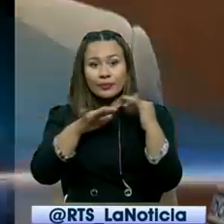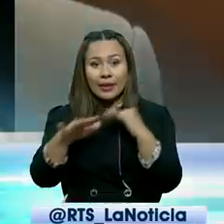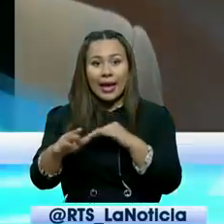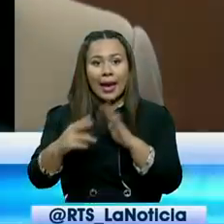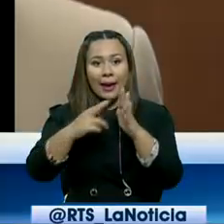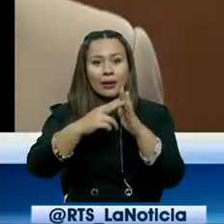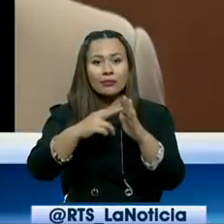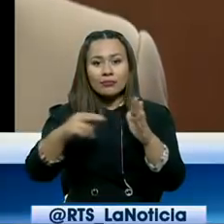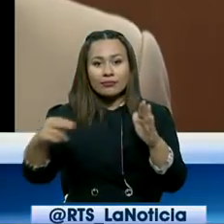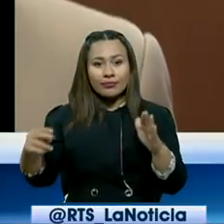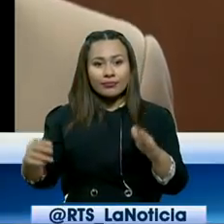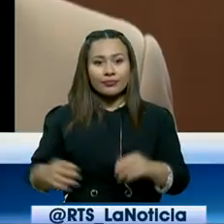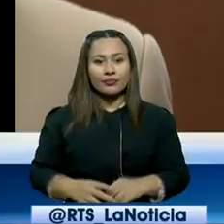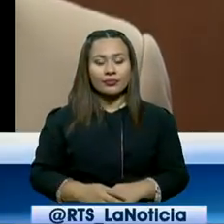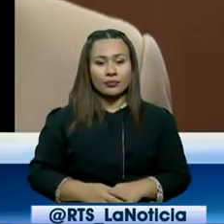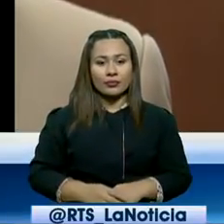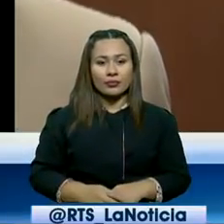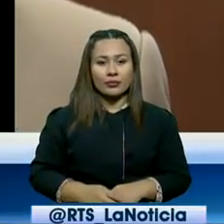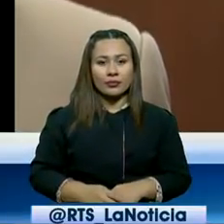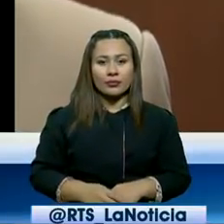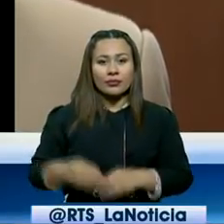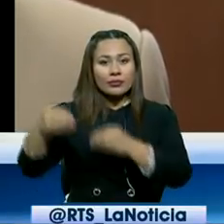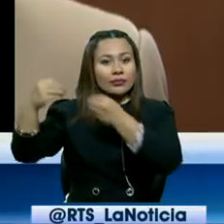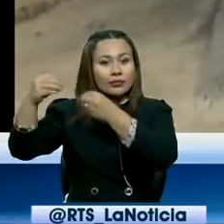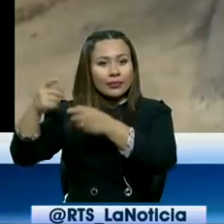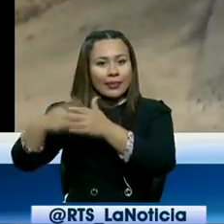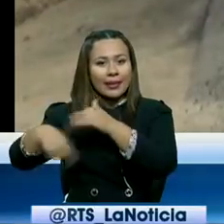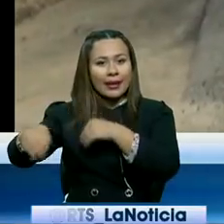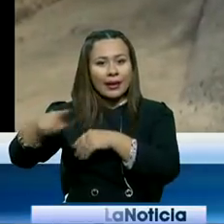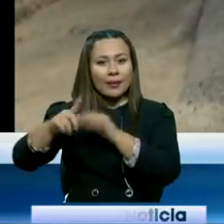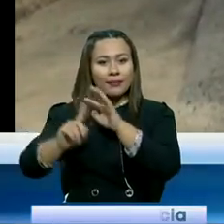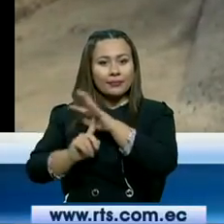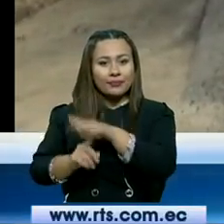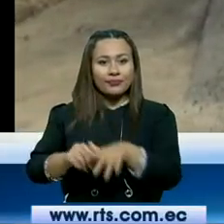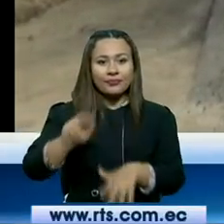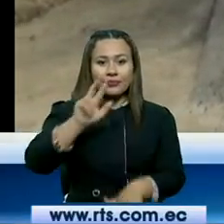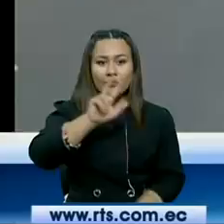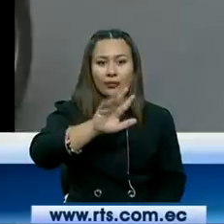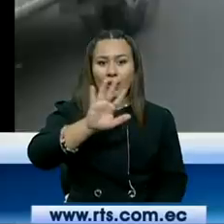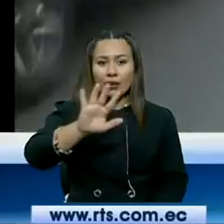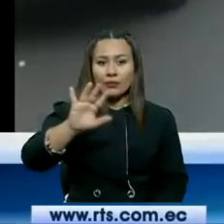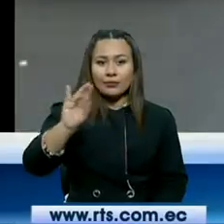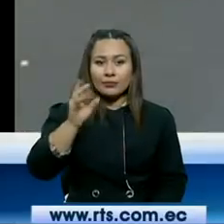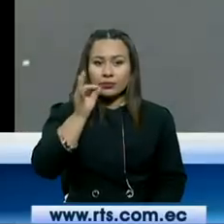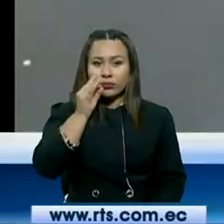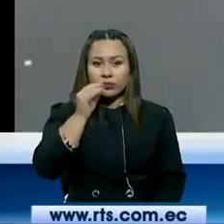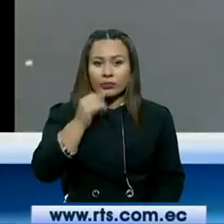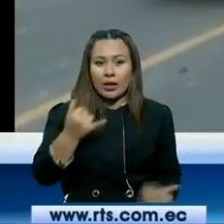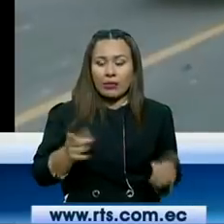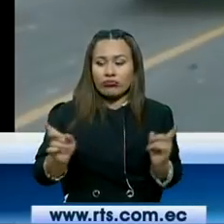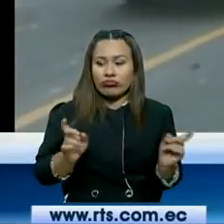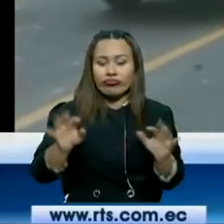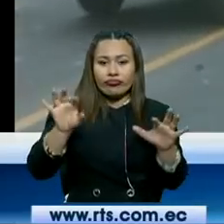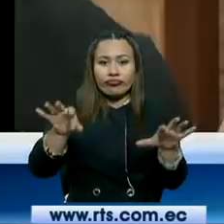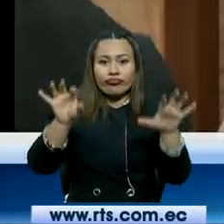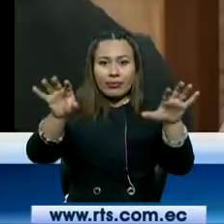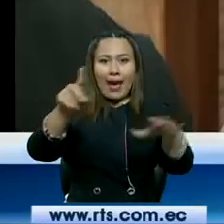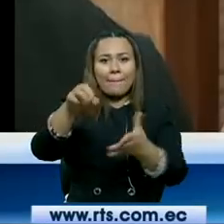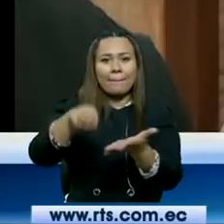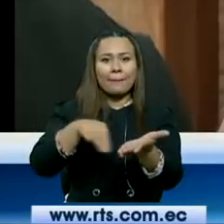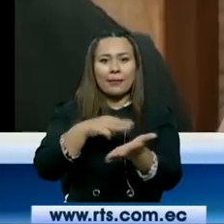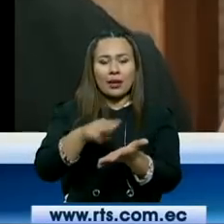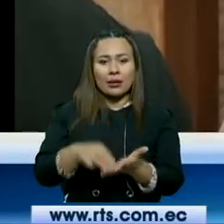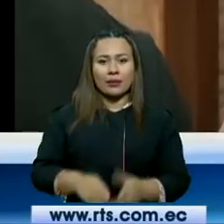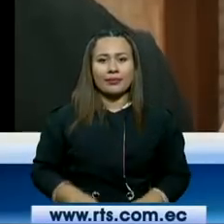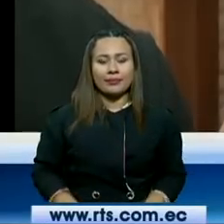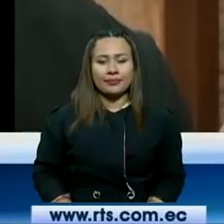playas y balnearios, centros comerciales y parques. 357 agentes de tránsito están operativos en esta provincia. No tan solo